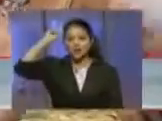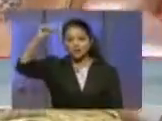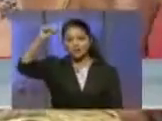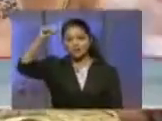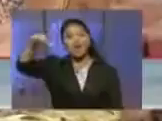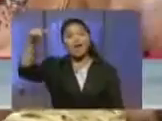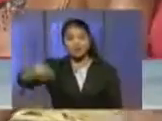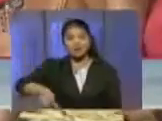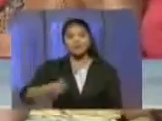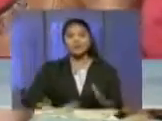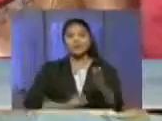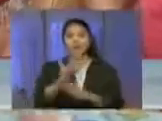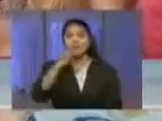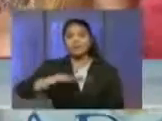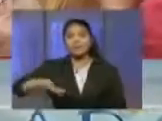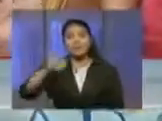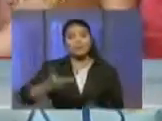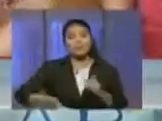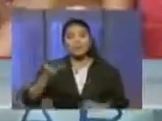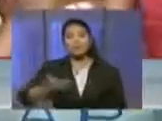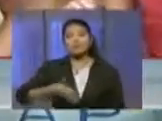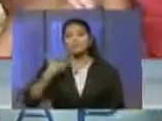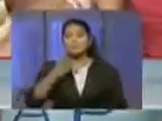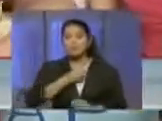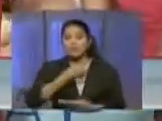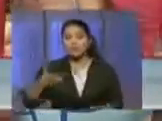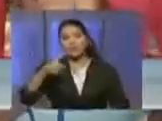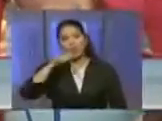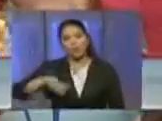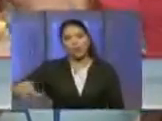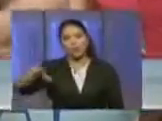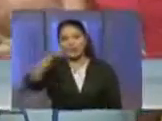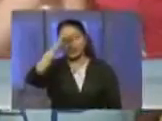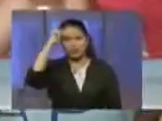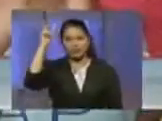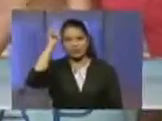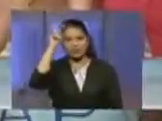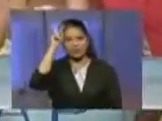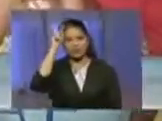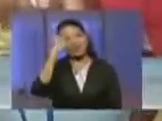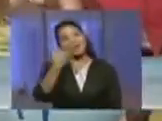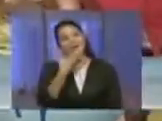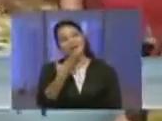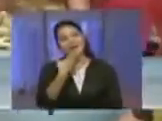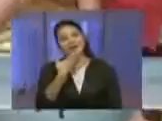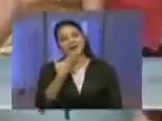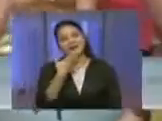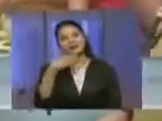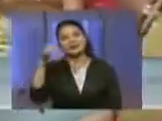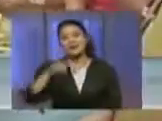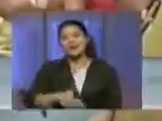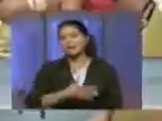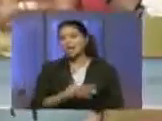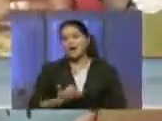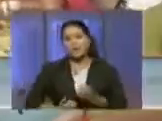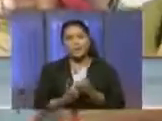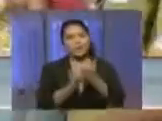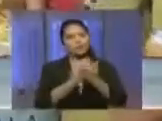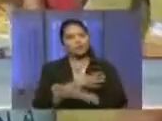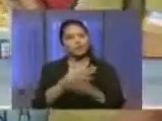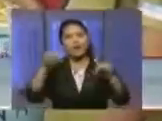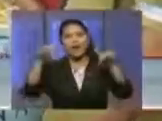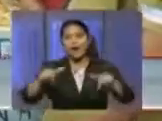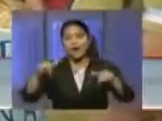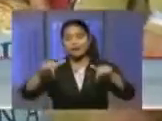estamos creando la bases fundamentales para reivindicar los pueblos indígenas presidente Así que muchísimas gracias por tanto apoyo sobre todo aquí en estado